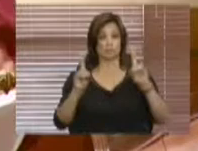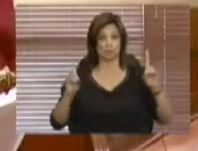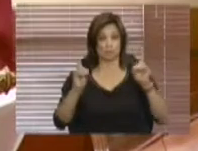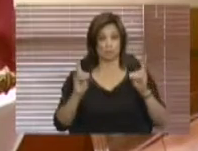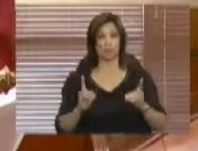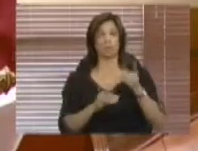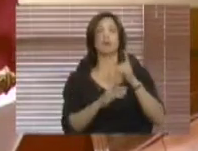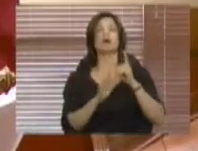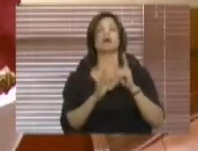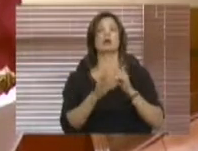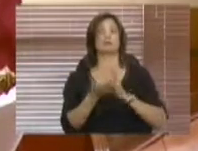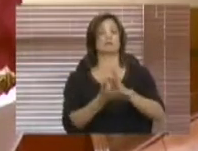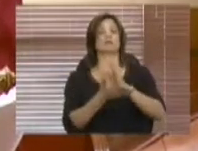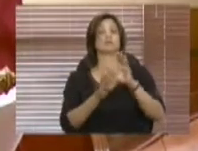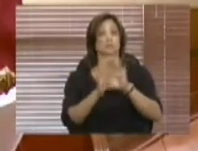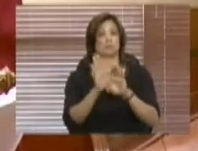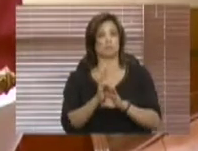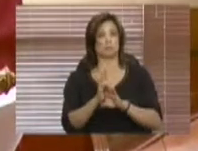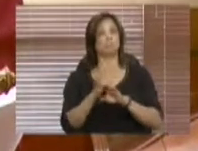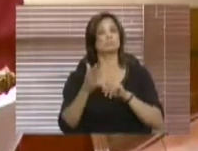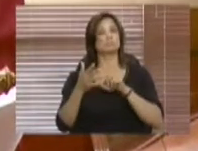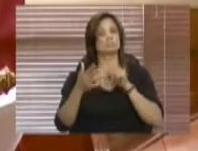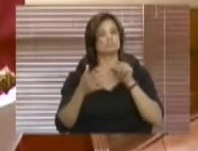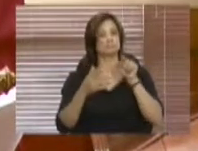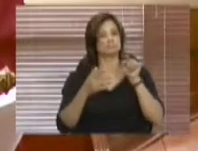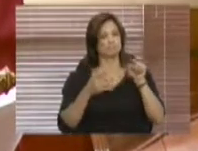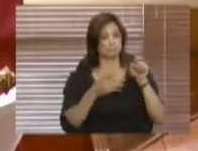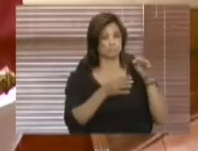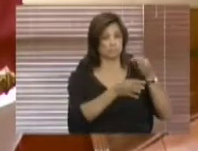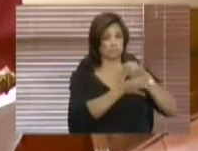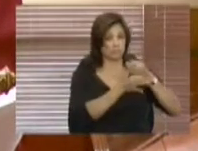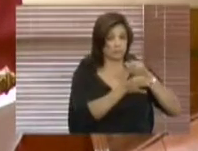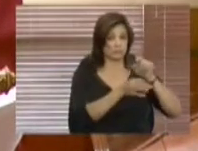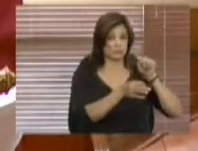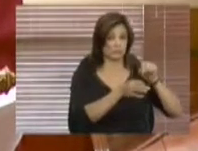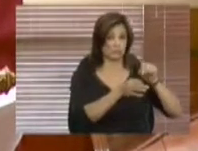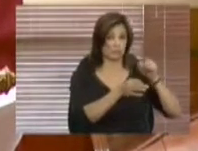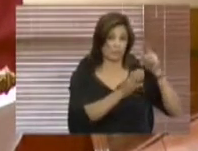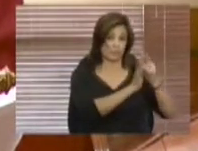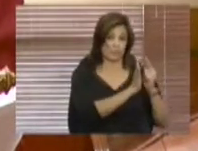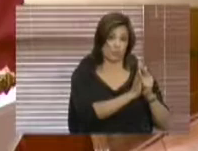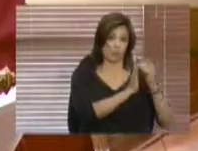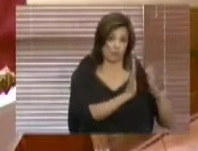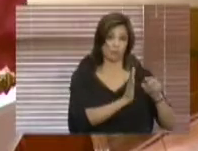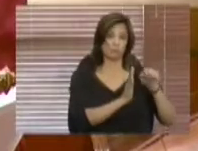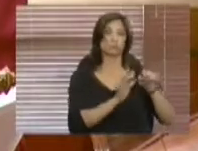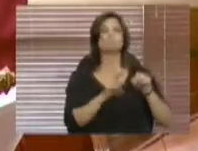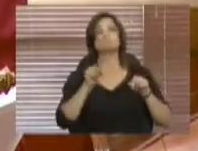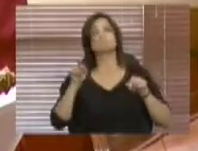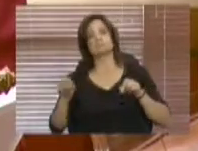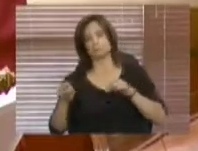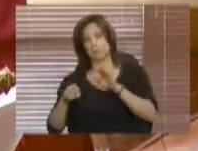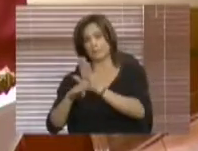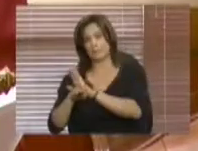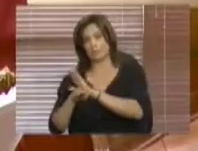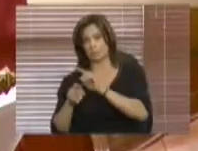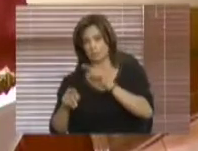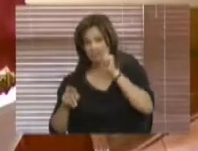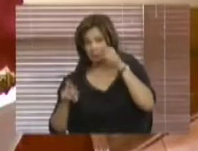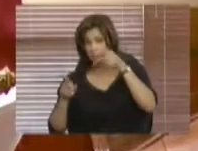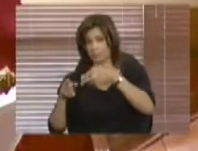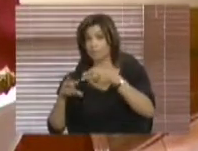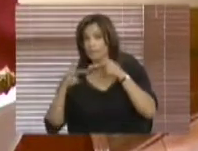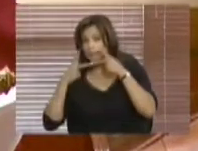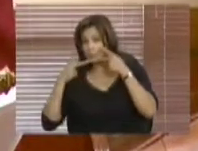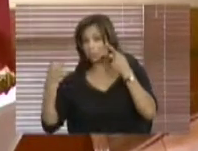Procedimiento Constitucional, uno en San Francisco de Macorís para abogados y el otro en Barahona, dirigido a